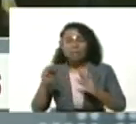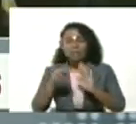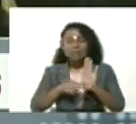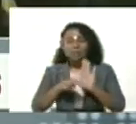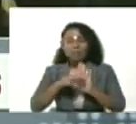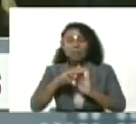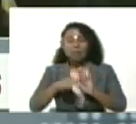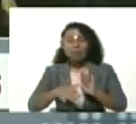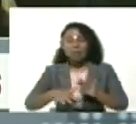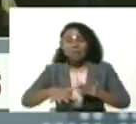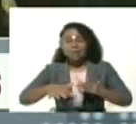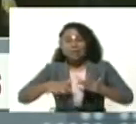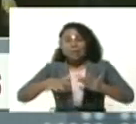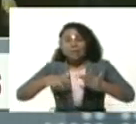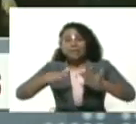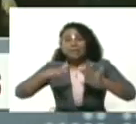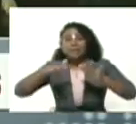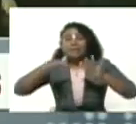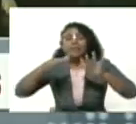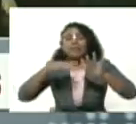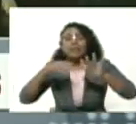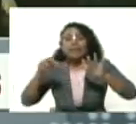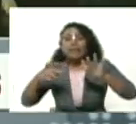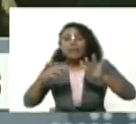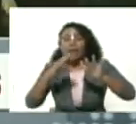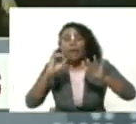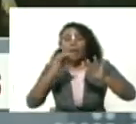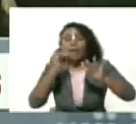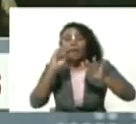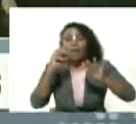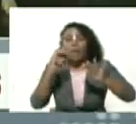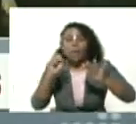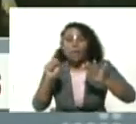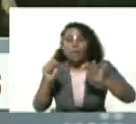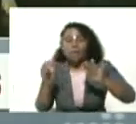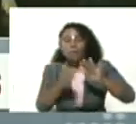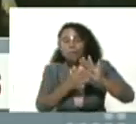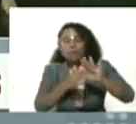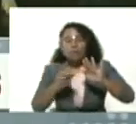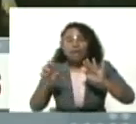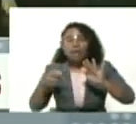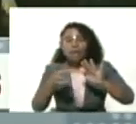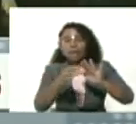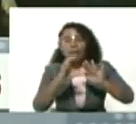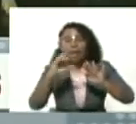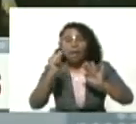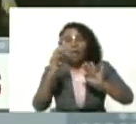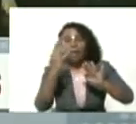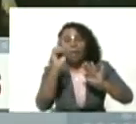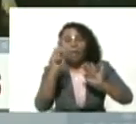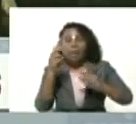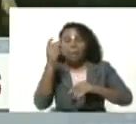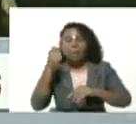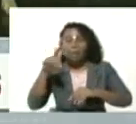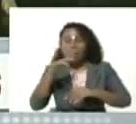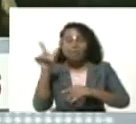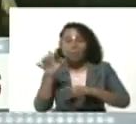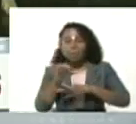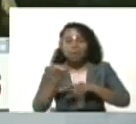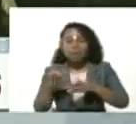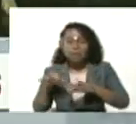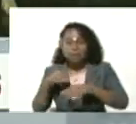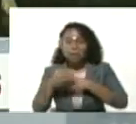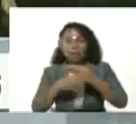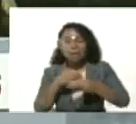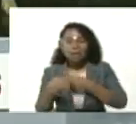de la cota de desborde, el río Orinoco y el río Caroní, comprometiendo a las poblaciones de los municipios Angostura,